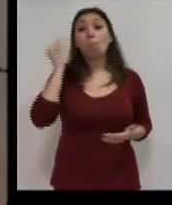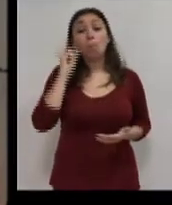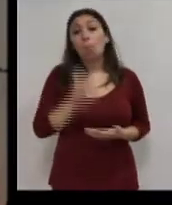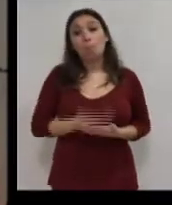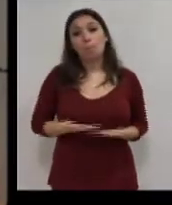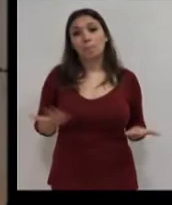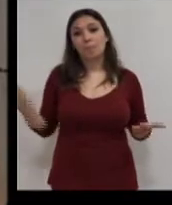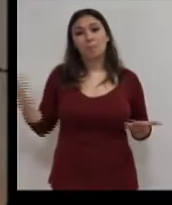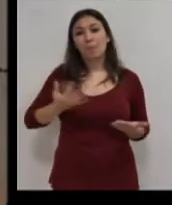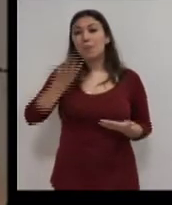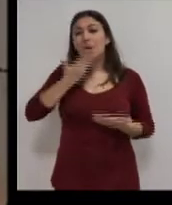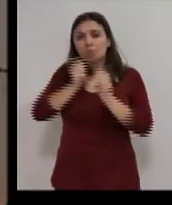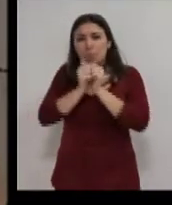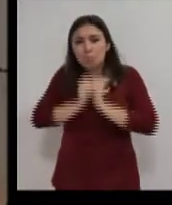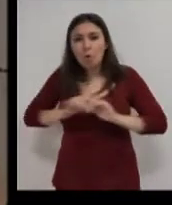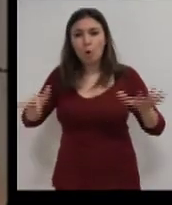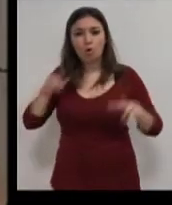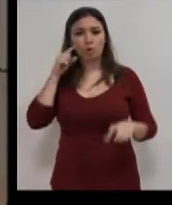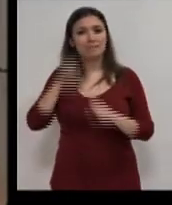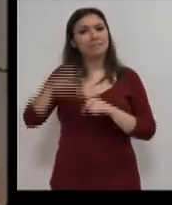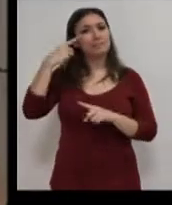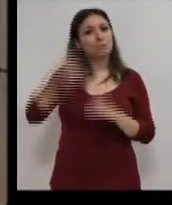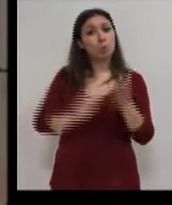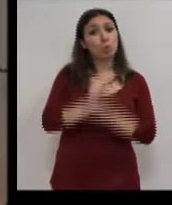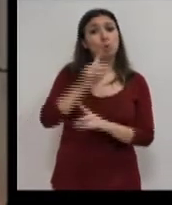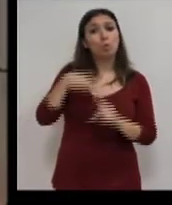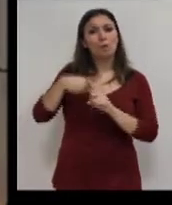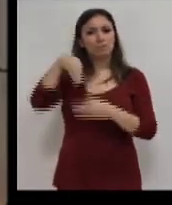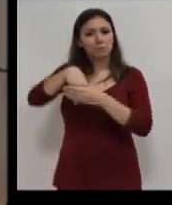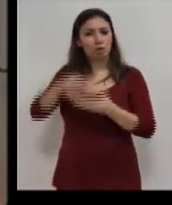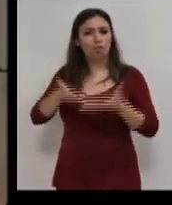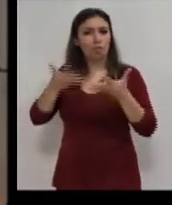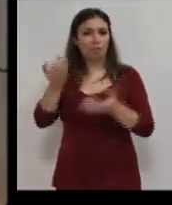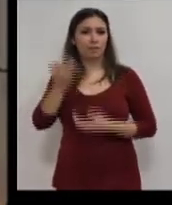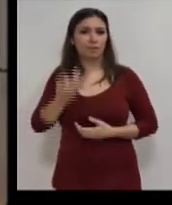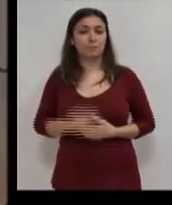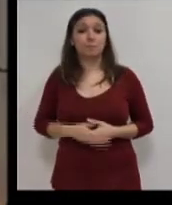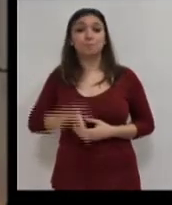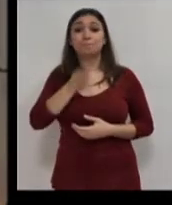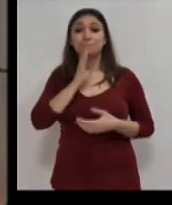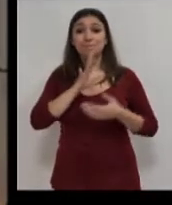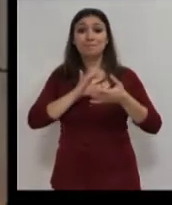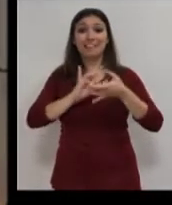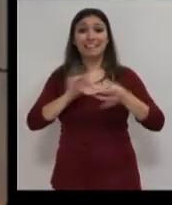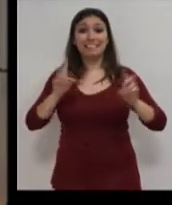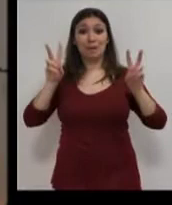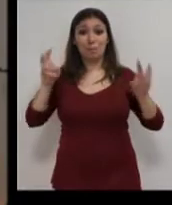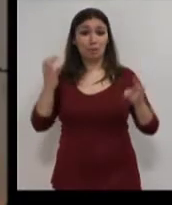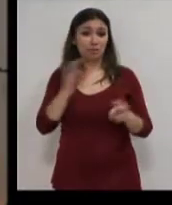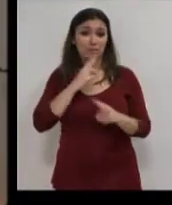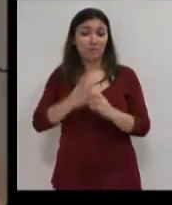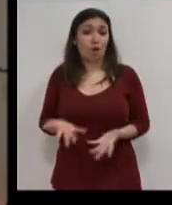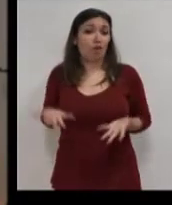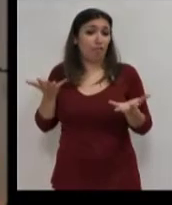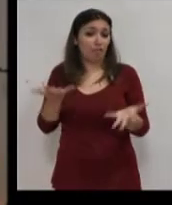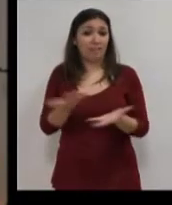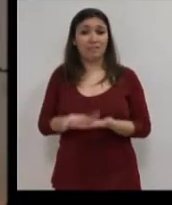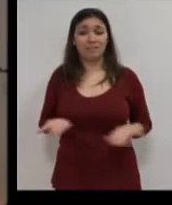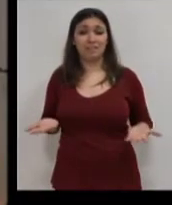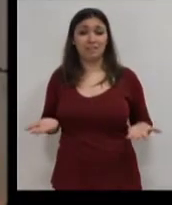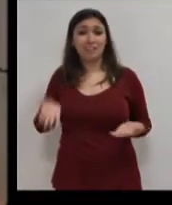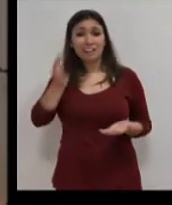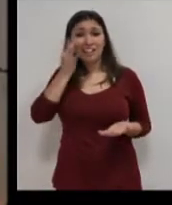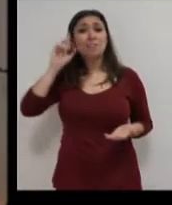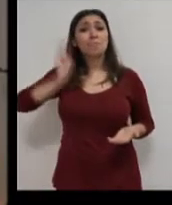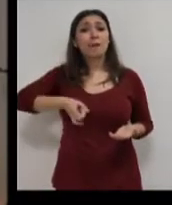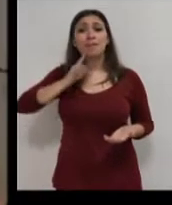en definitiva resulta imprescindible que llegue todo el conocimiento del producto y de la oferta. Al final, cuando estamos hablando de los eslabones,